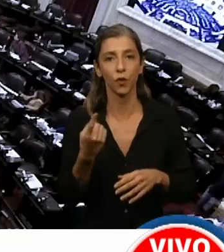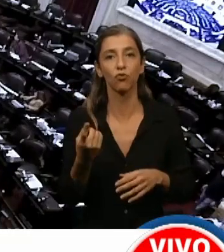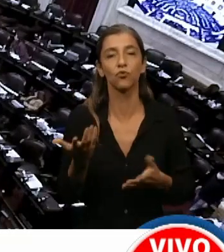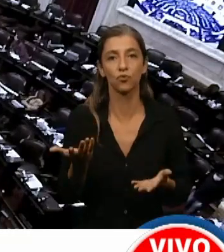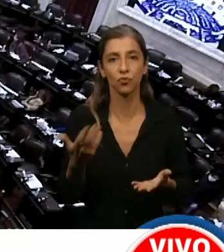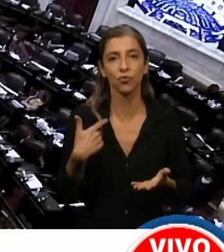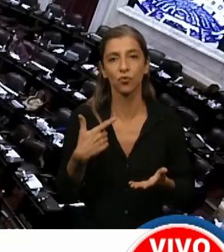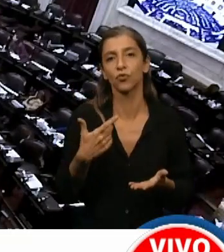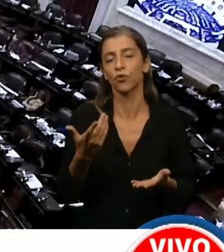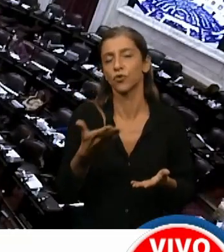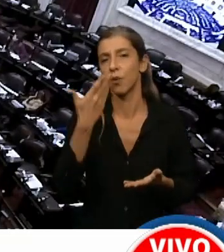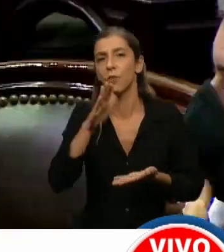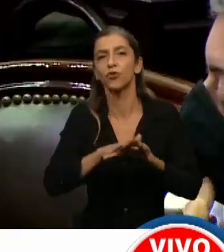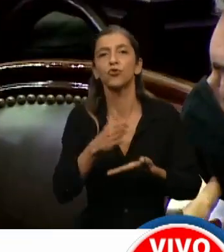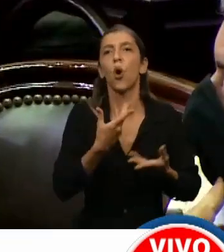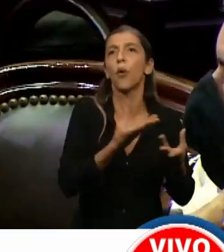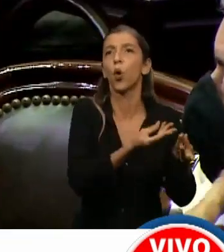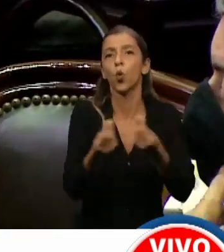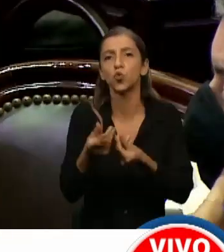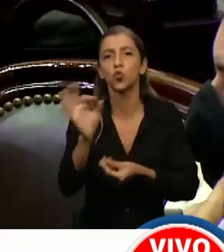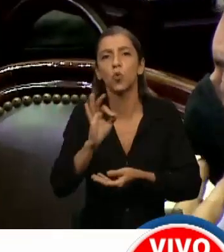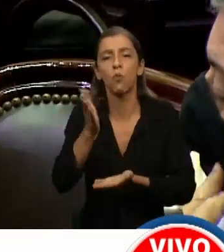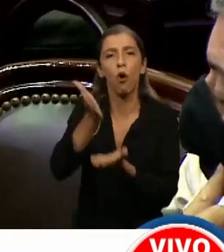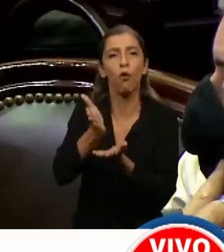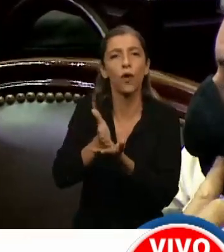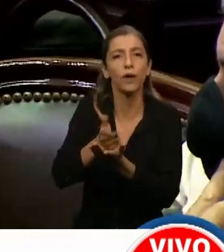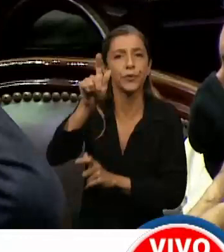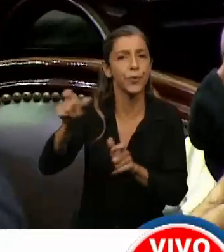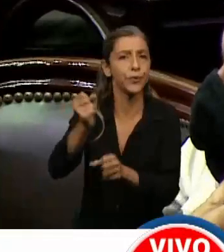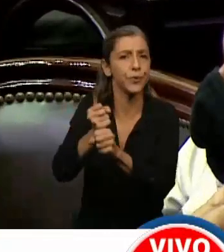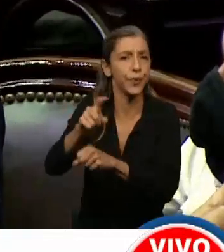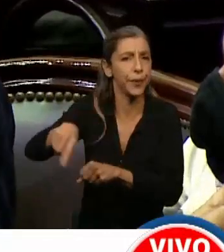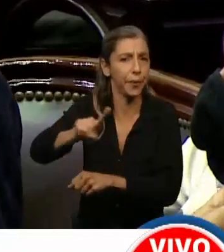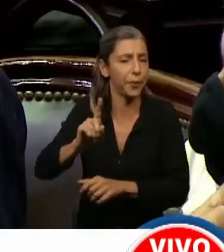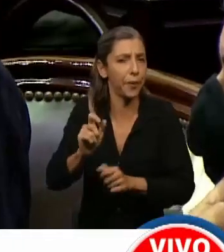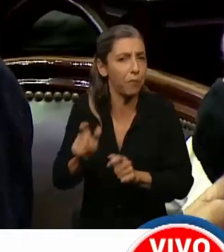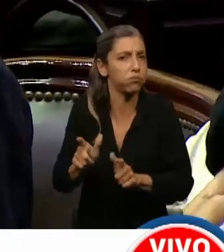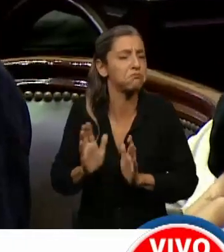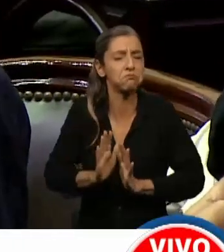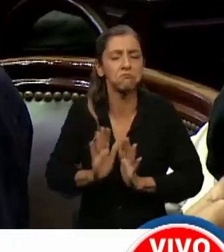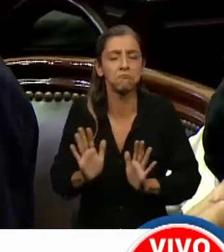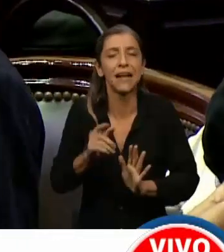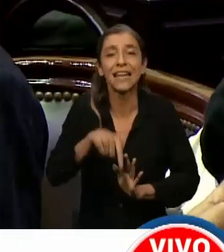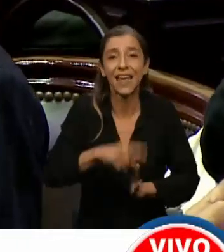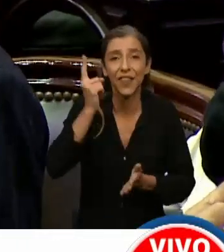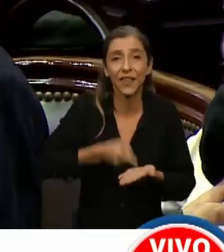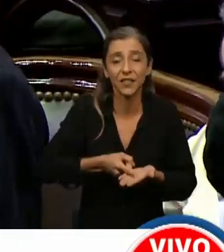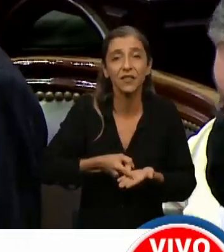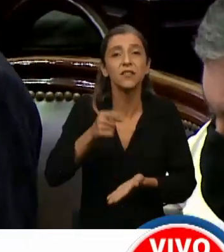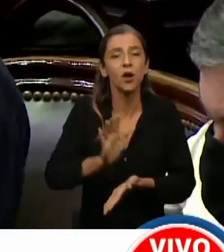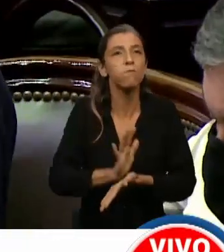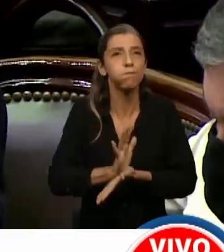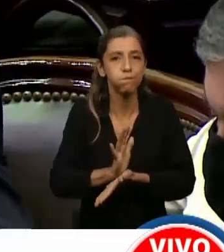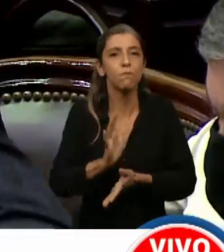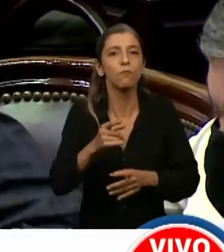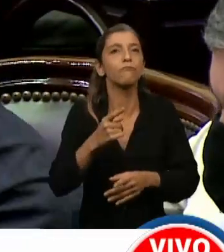al consumo o a los derechos de los trabajadores, sino que creo que se trata de una decisión que forma parte o que se enmarca